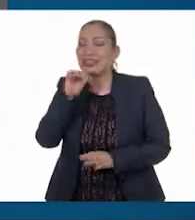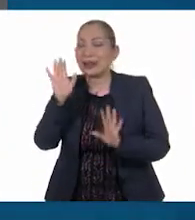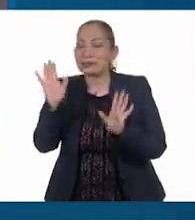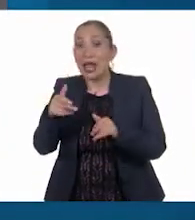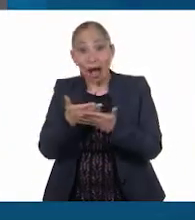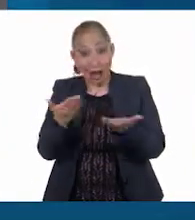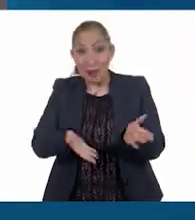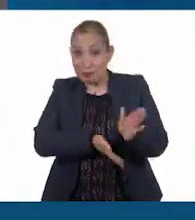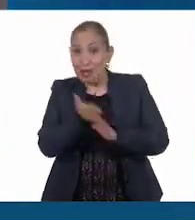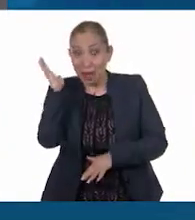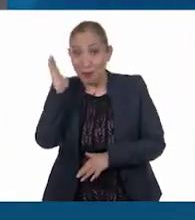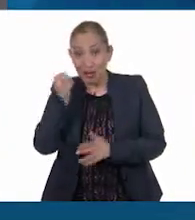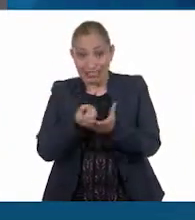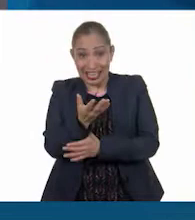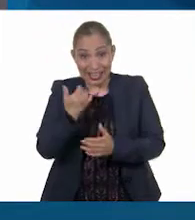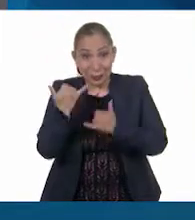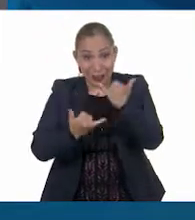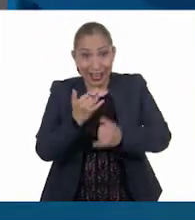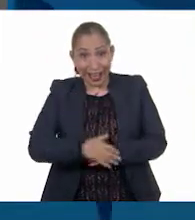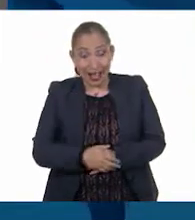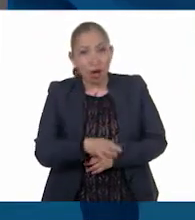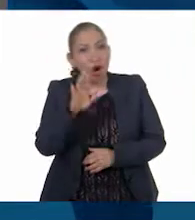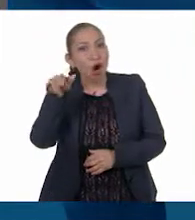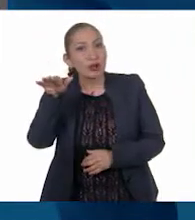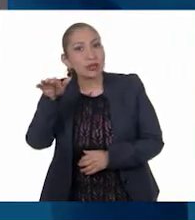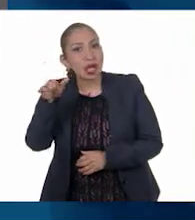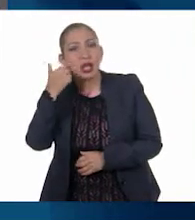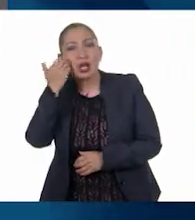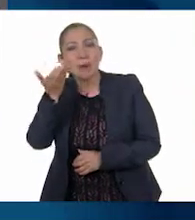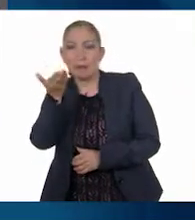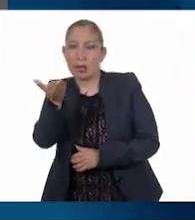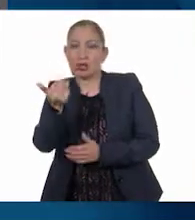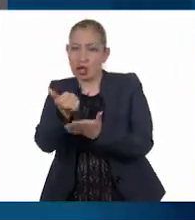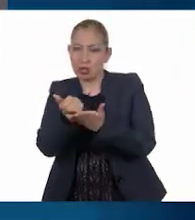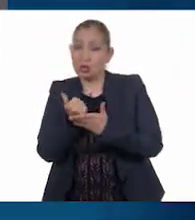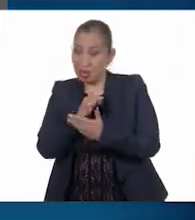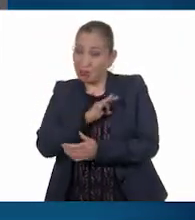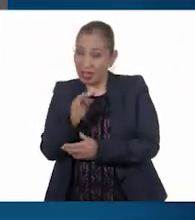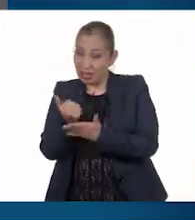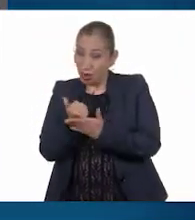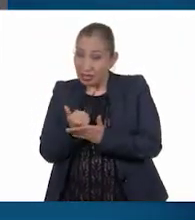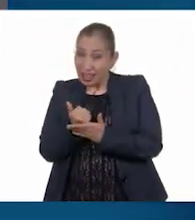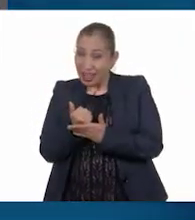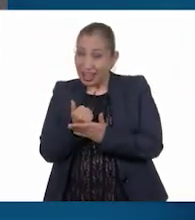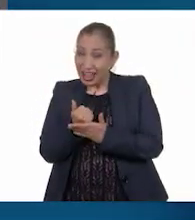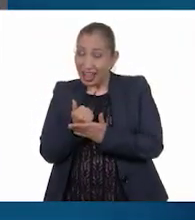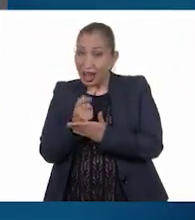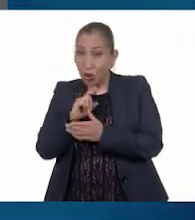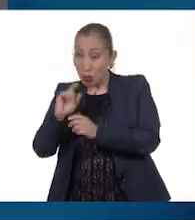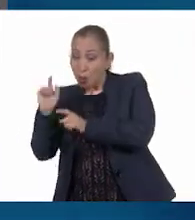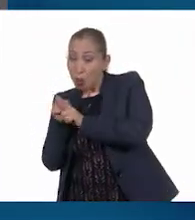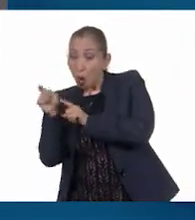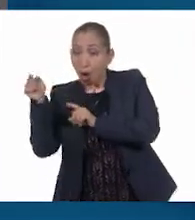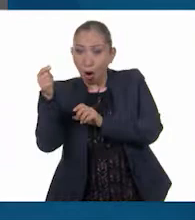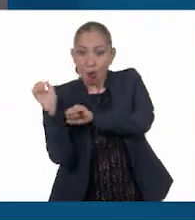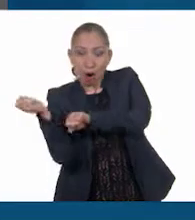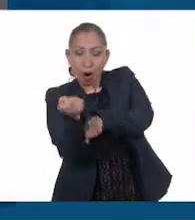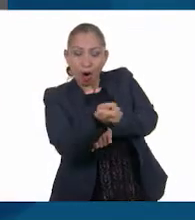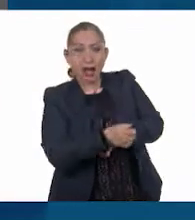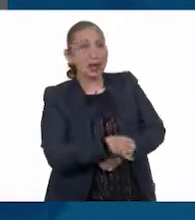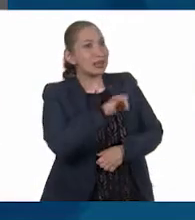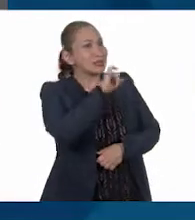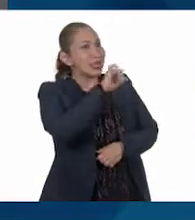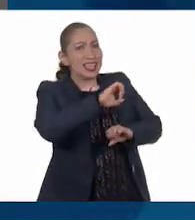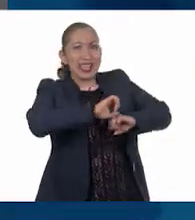Ahora sí, vamos a poder salir a jugar. Oye, te quería pedir ayuda. ¿Me puedes ayudar a lanzar una curva como la tuya? Ah,